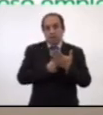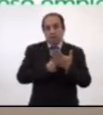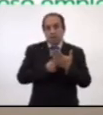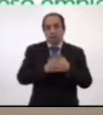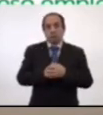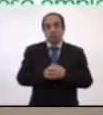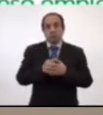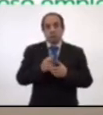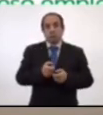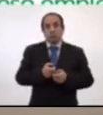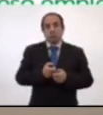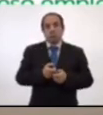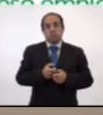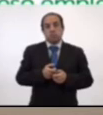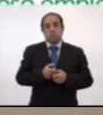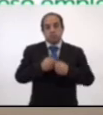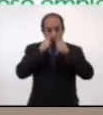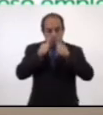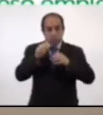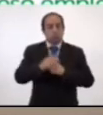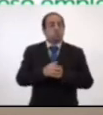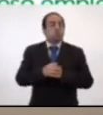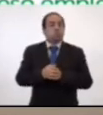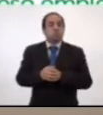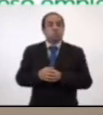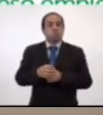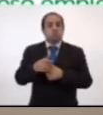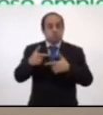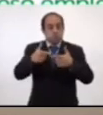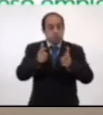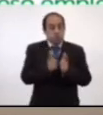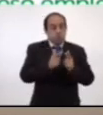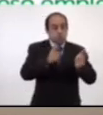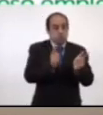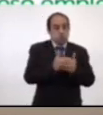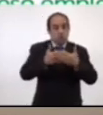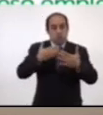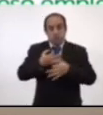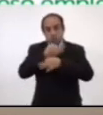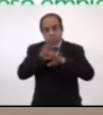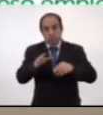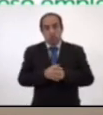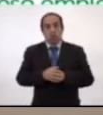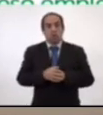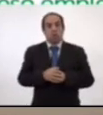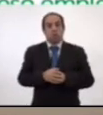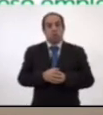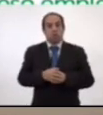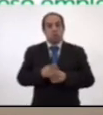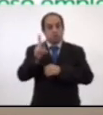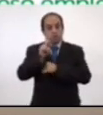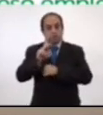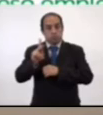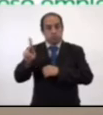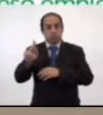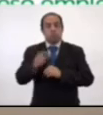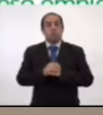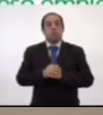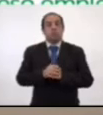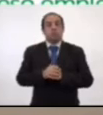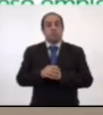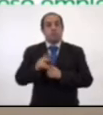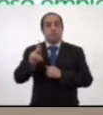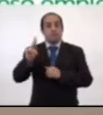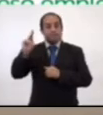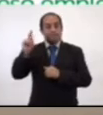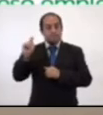de tipo colectivas. Anteriormente he informado de la publicación de las becas aplicables a niñas, niños y adolescentes